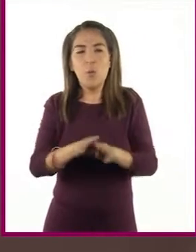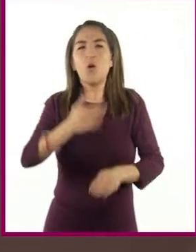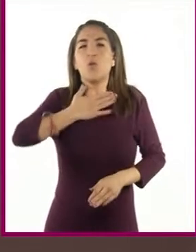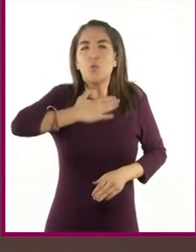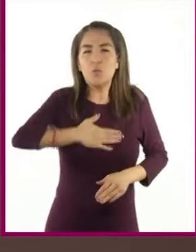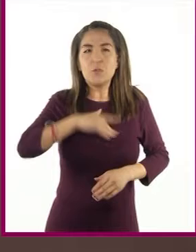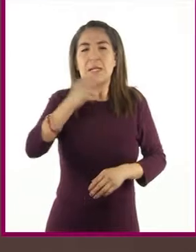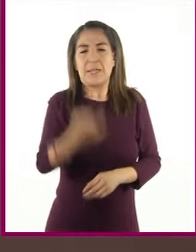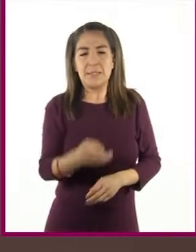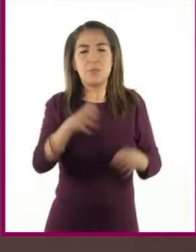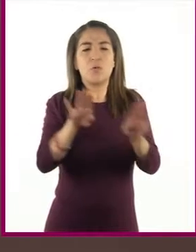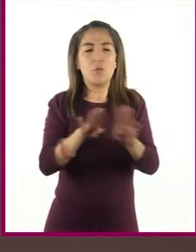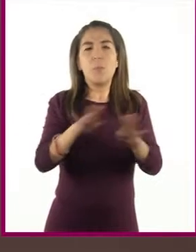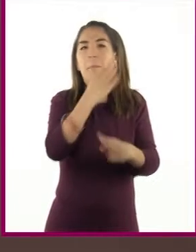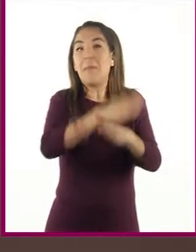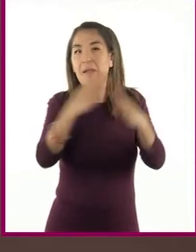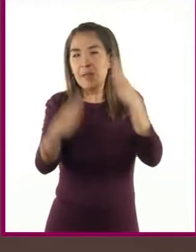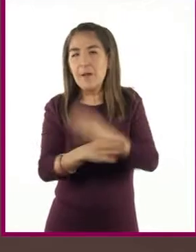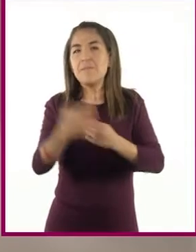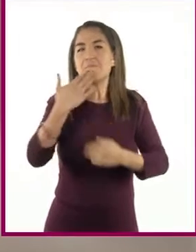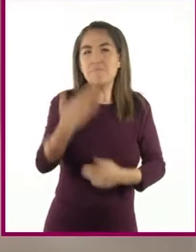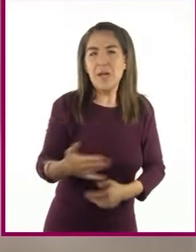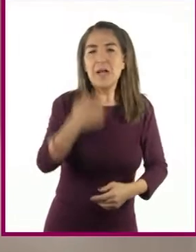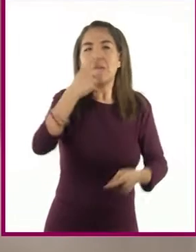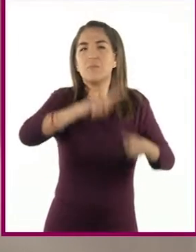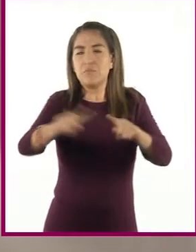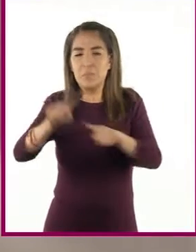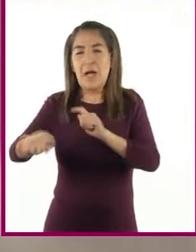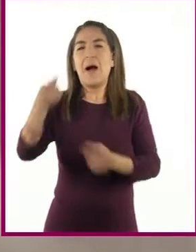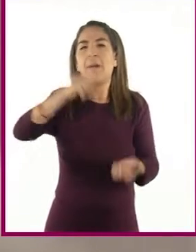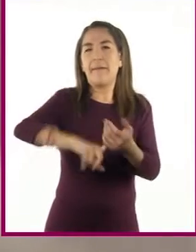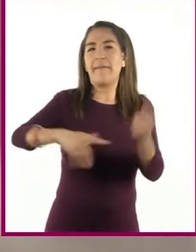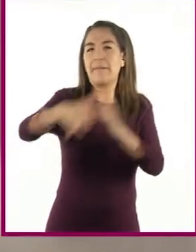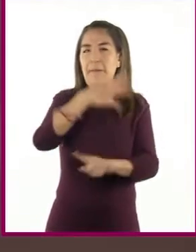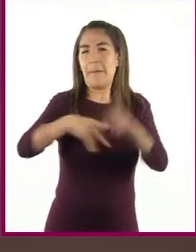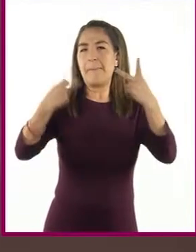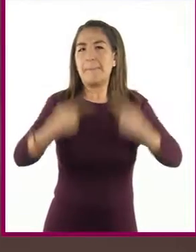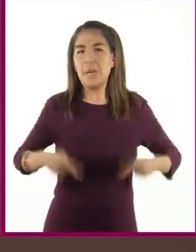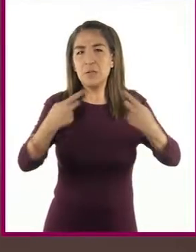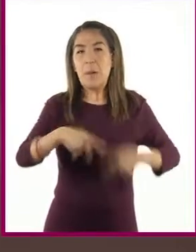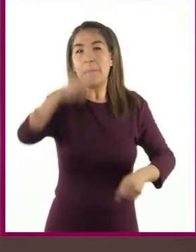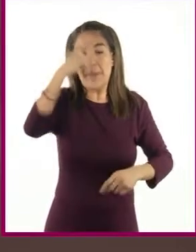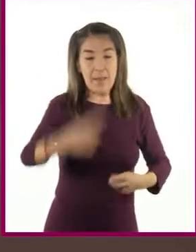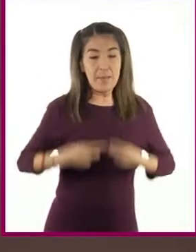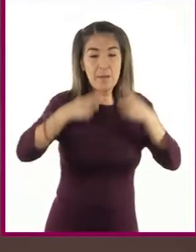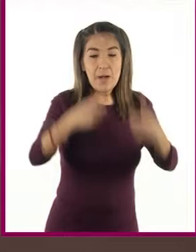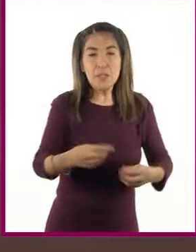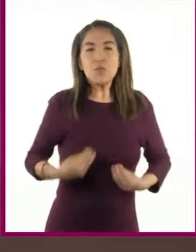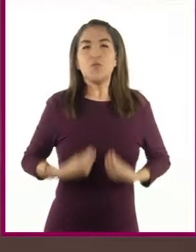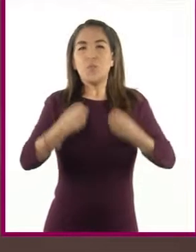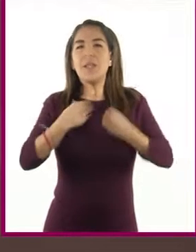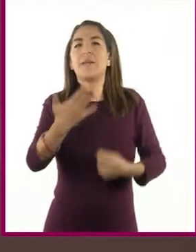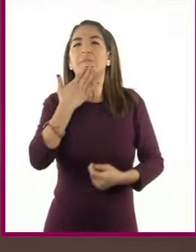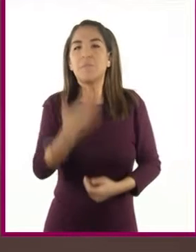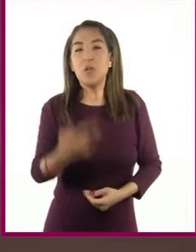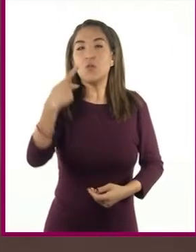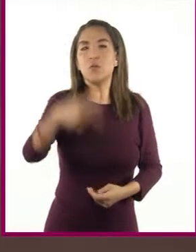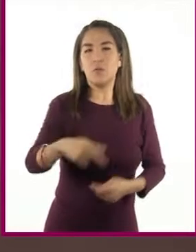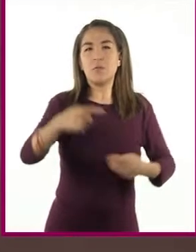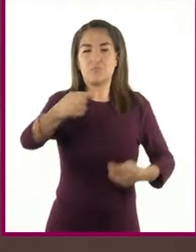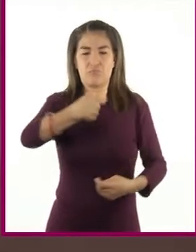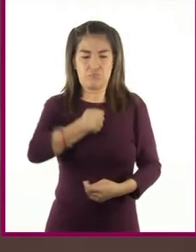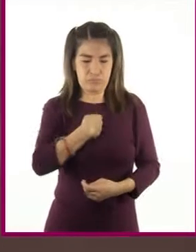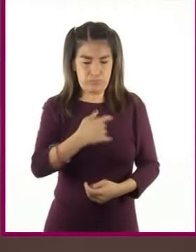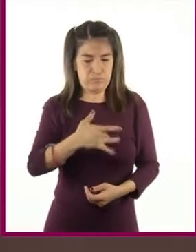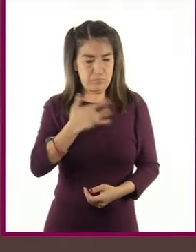justa de los bienes y recursos dentro de una sociedad para garantizar el bienestar y una vida digna a todas